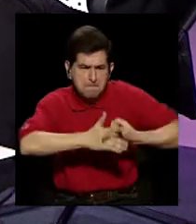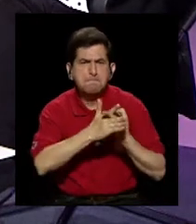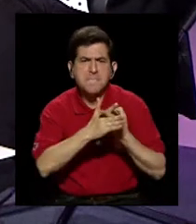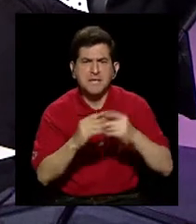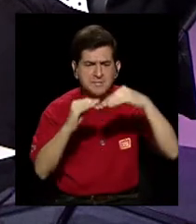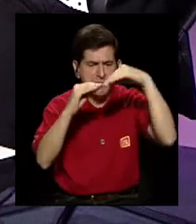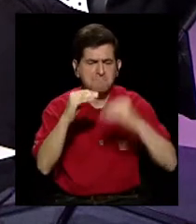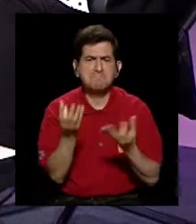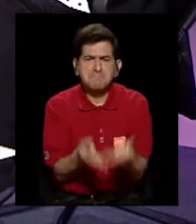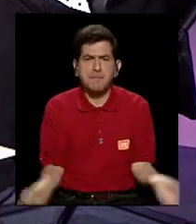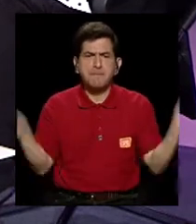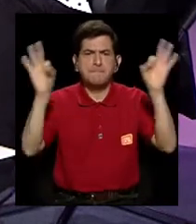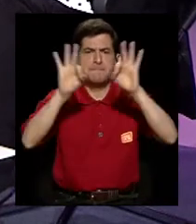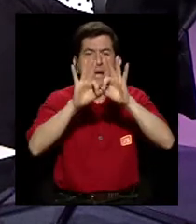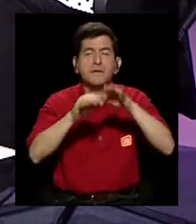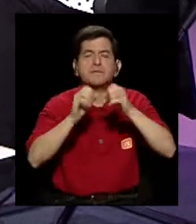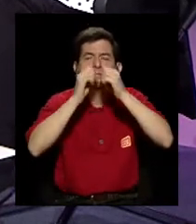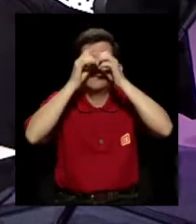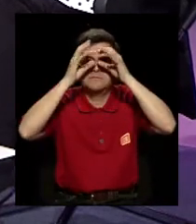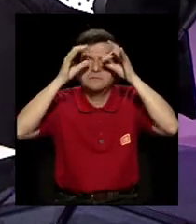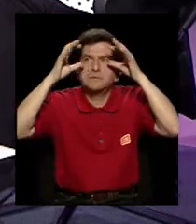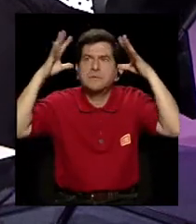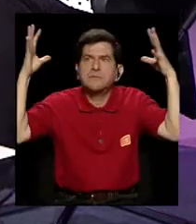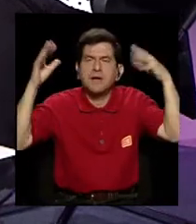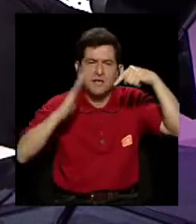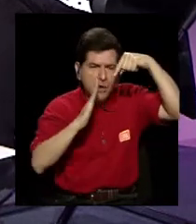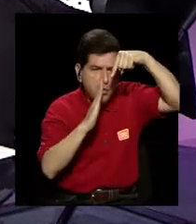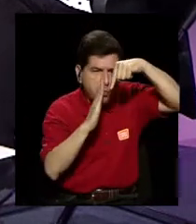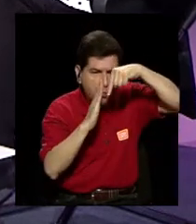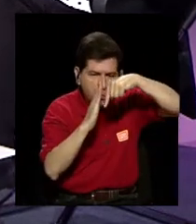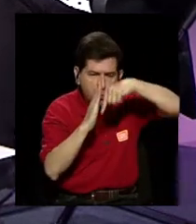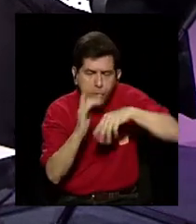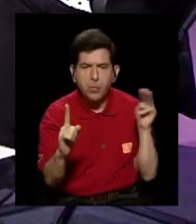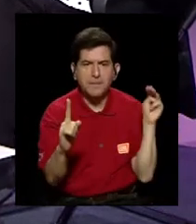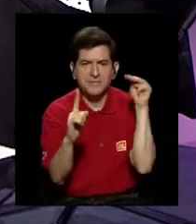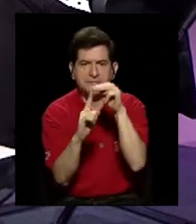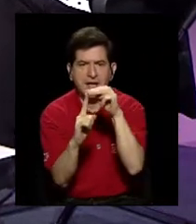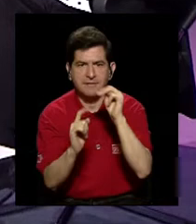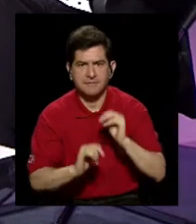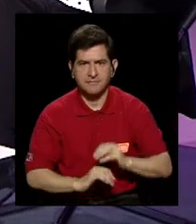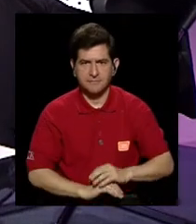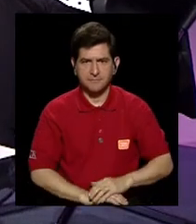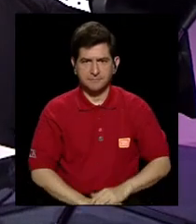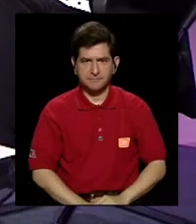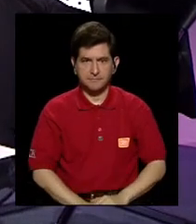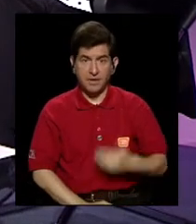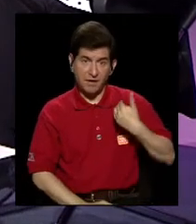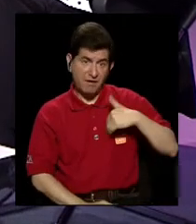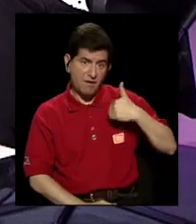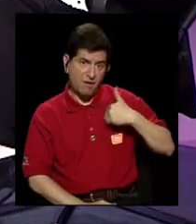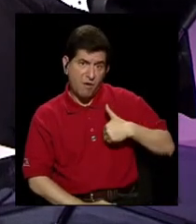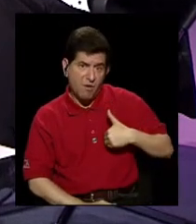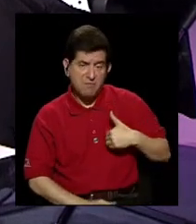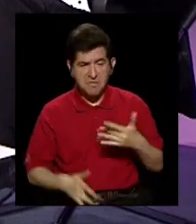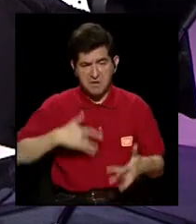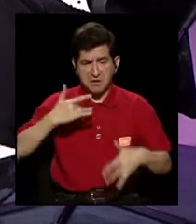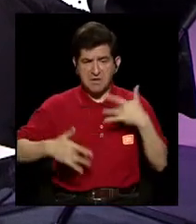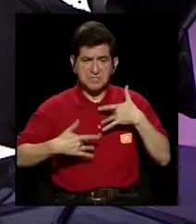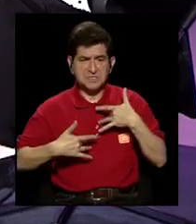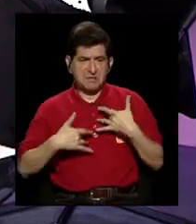darle menos importancia, imagínense cómo va calando ese mensaje hacia abajo. Y hombres, pues, se